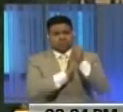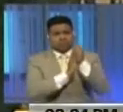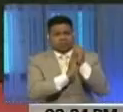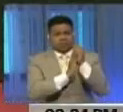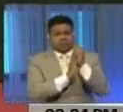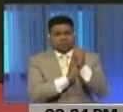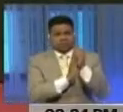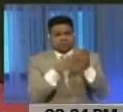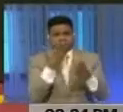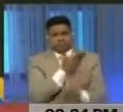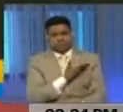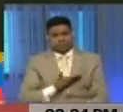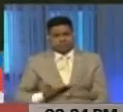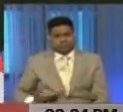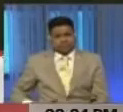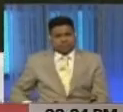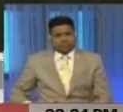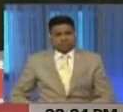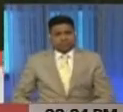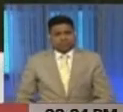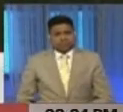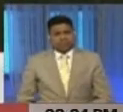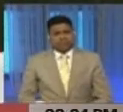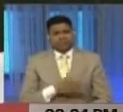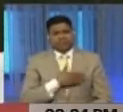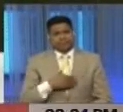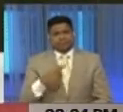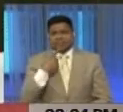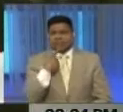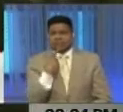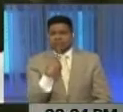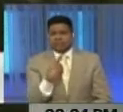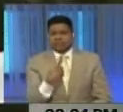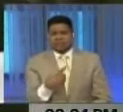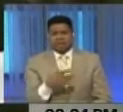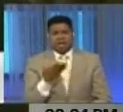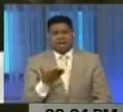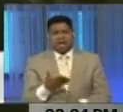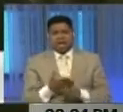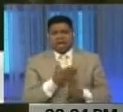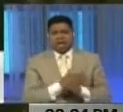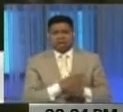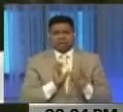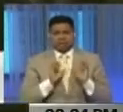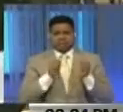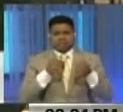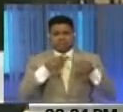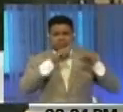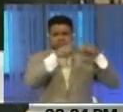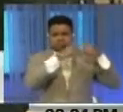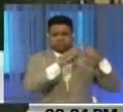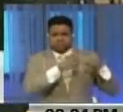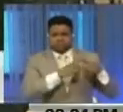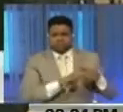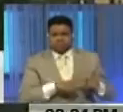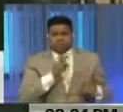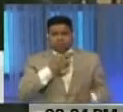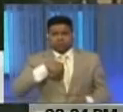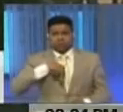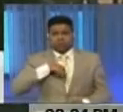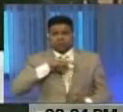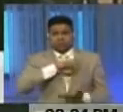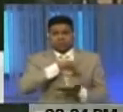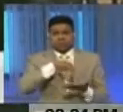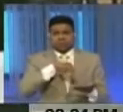contexto, quisiera comentar antes de hacer un balance, señor presidente, que Venezuela, nuestra república, es un país